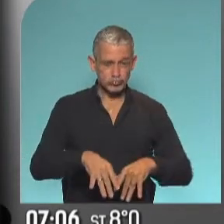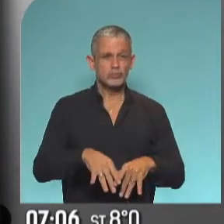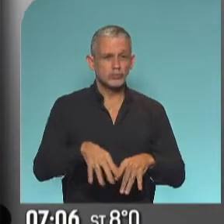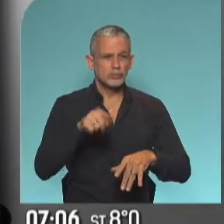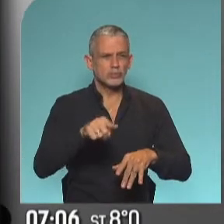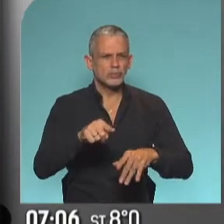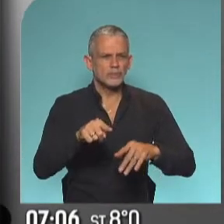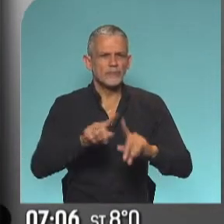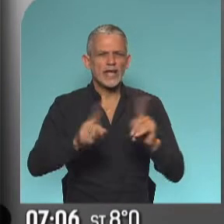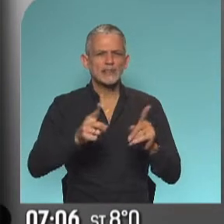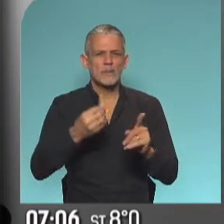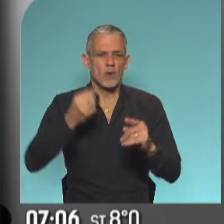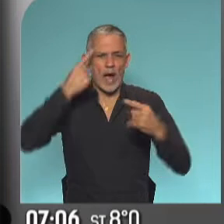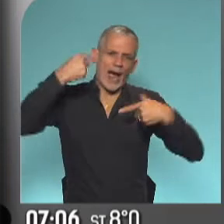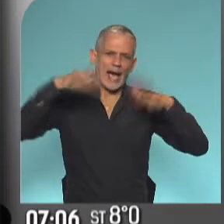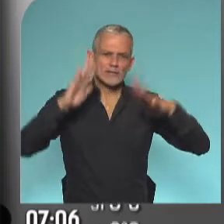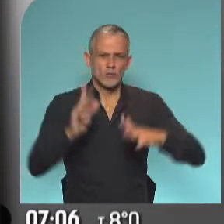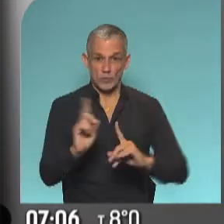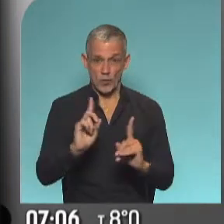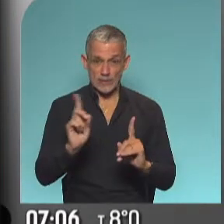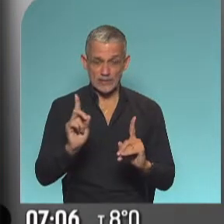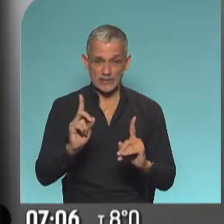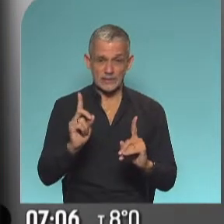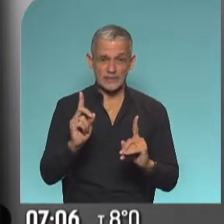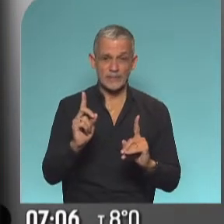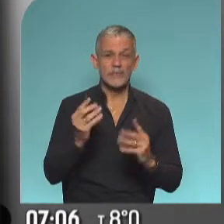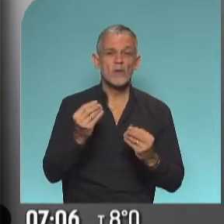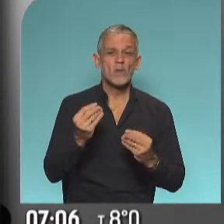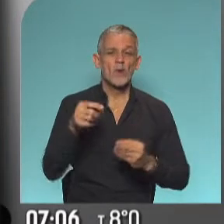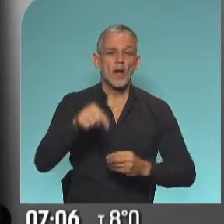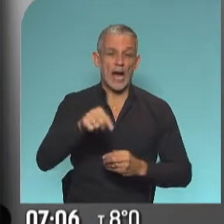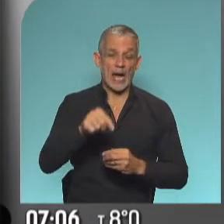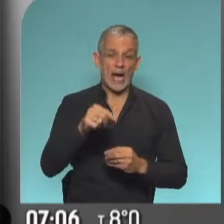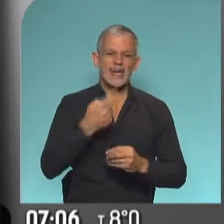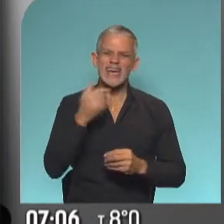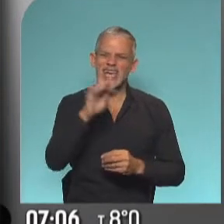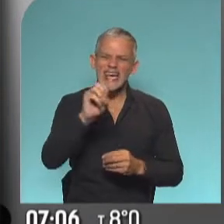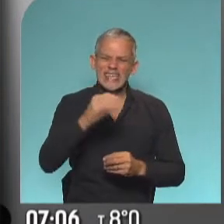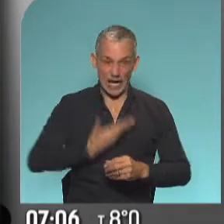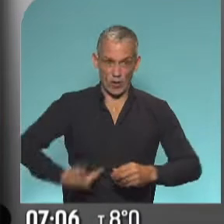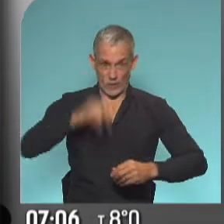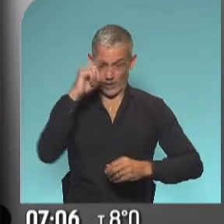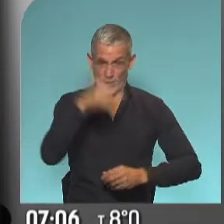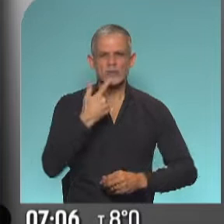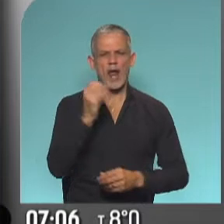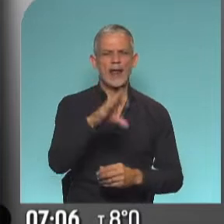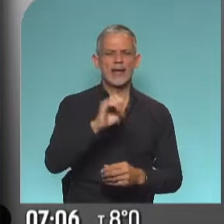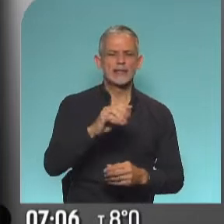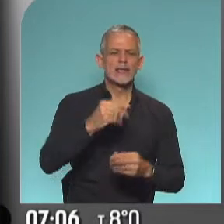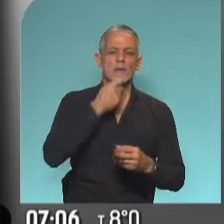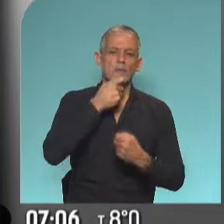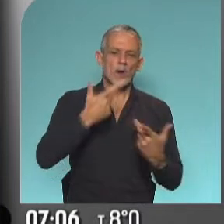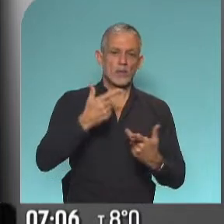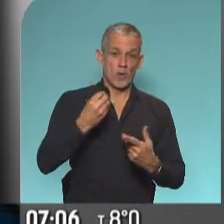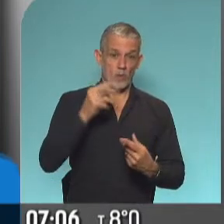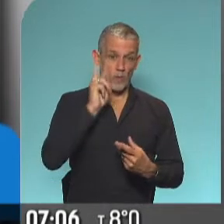Macri, tampoco es casualidad. En este caso hace claramente críticas al gobierno nacional, el caso de, como